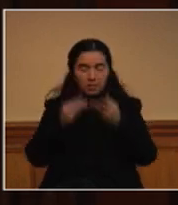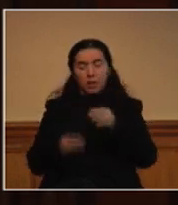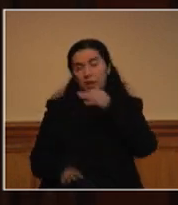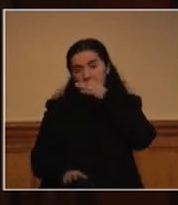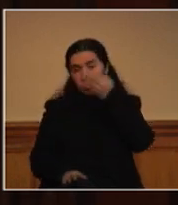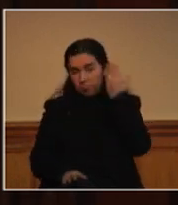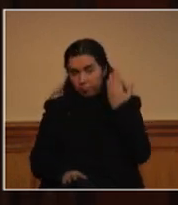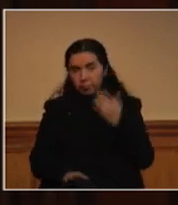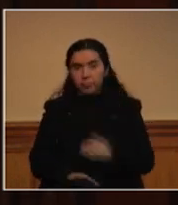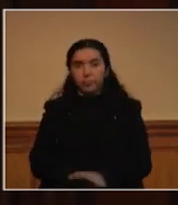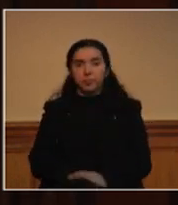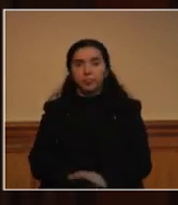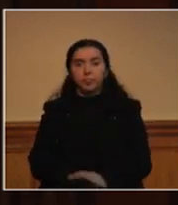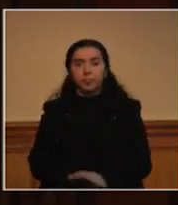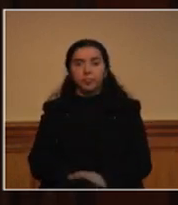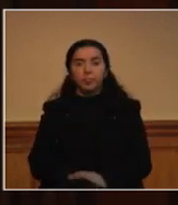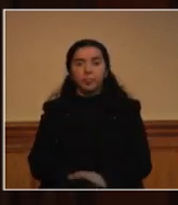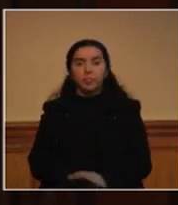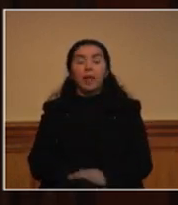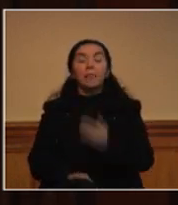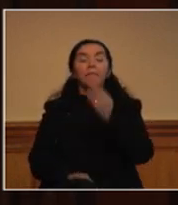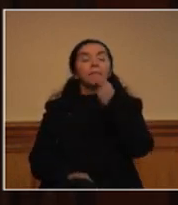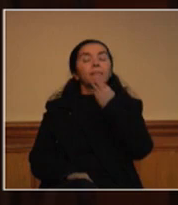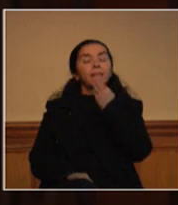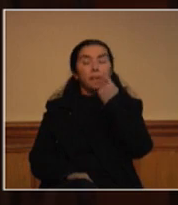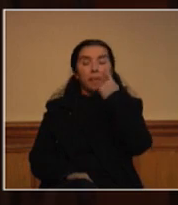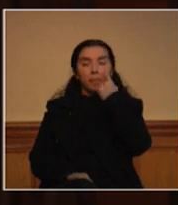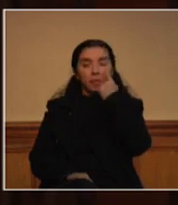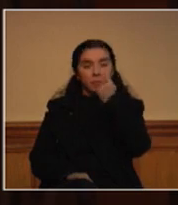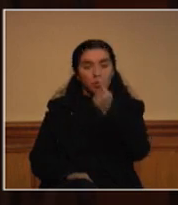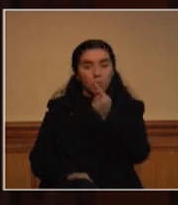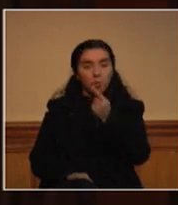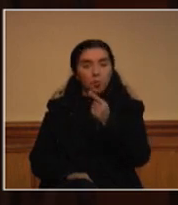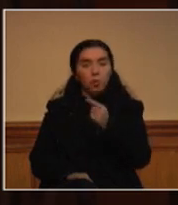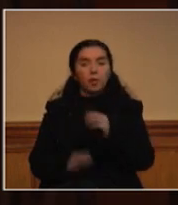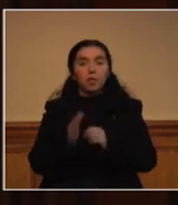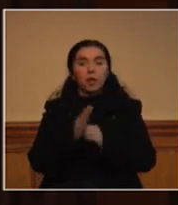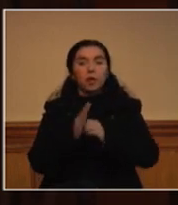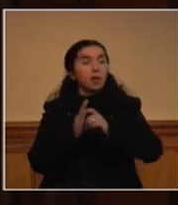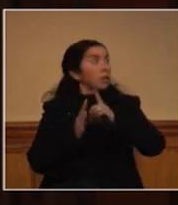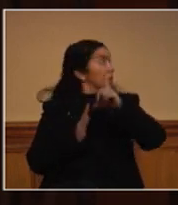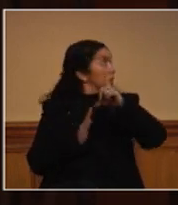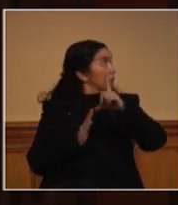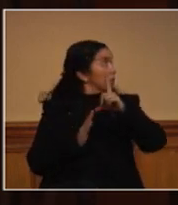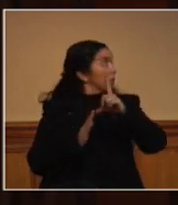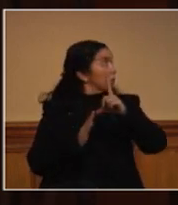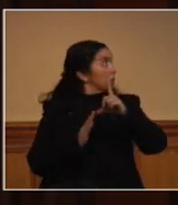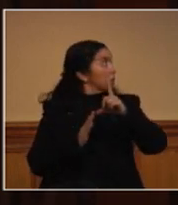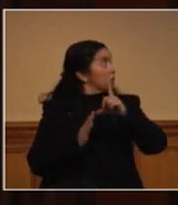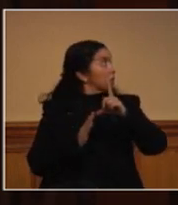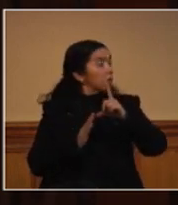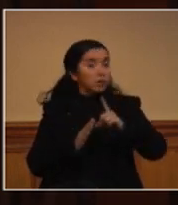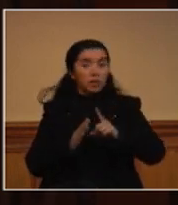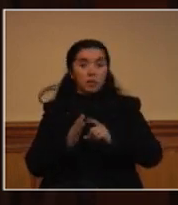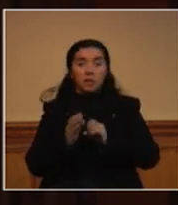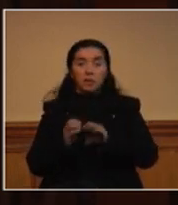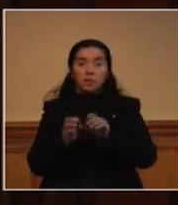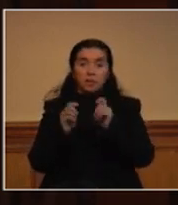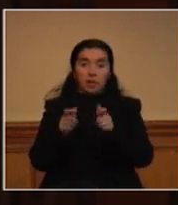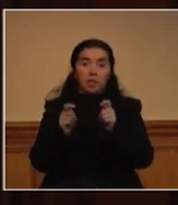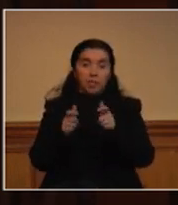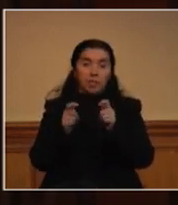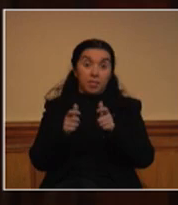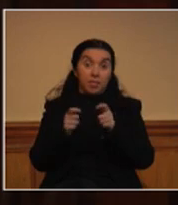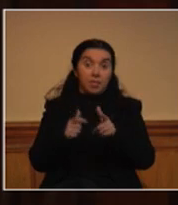anteriormente, y constatamos este incremento de habilidades. Y el profesorado igualmente, el